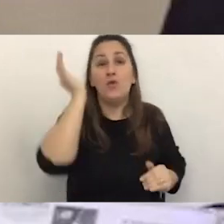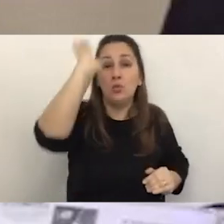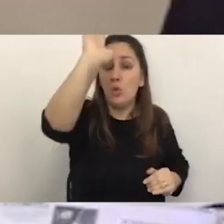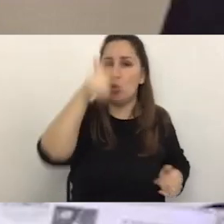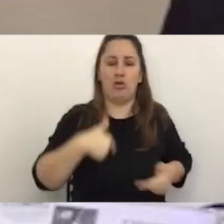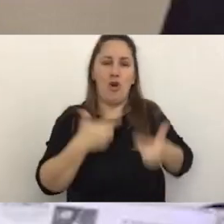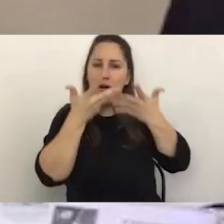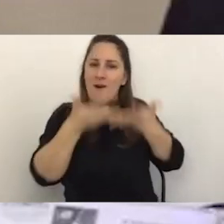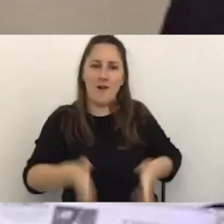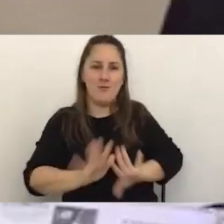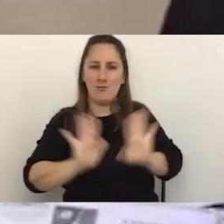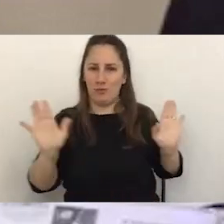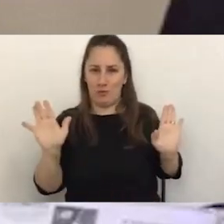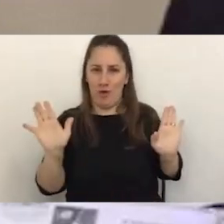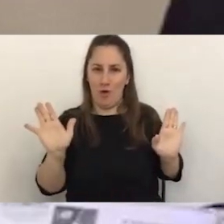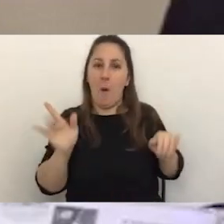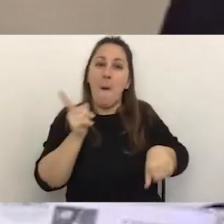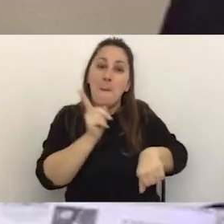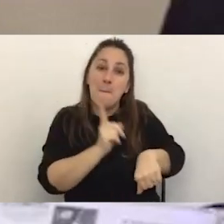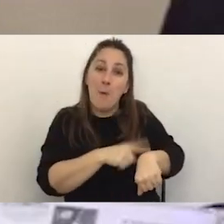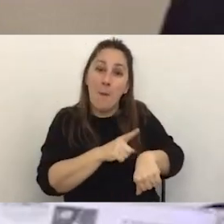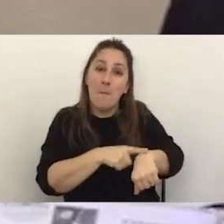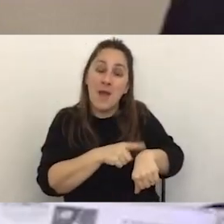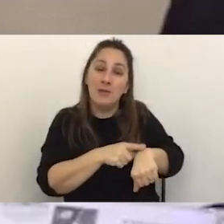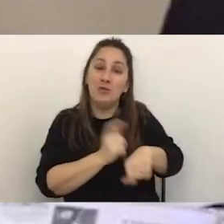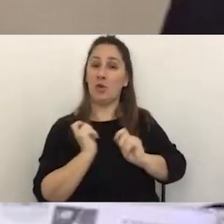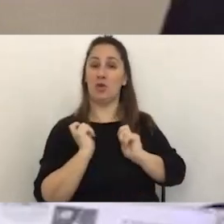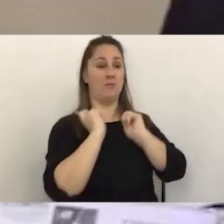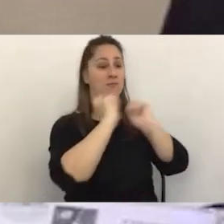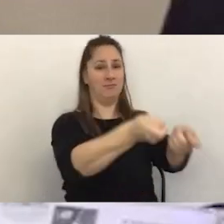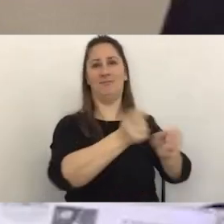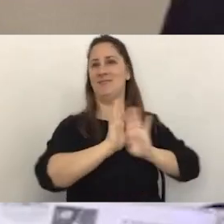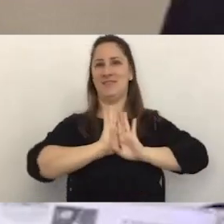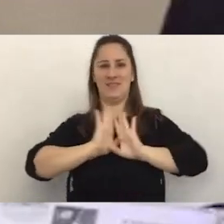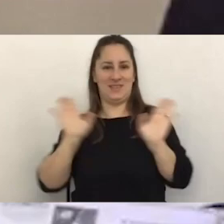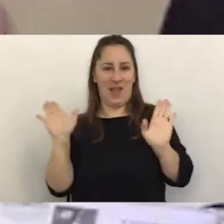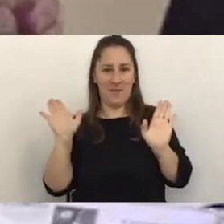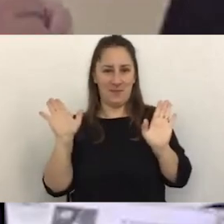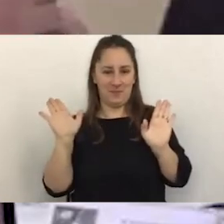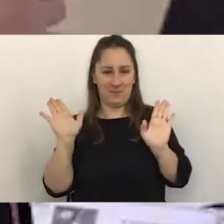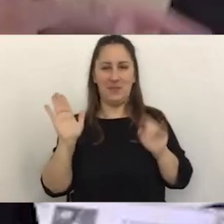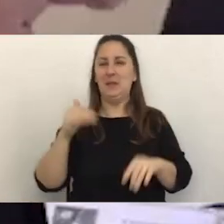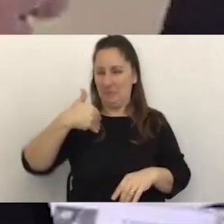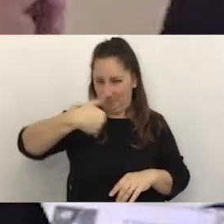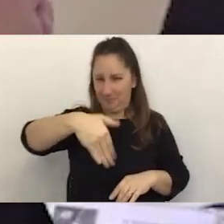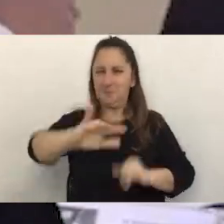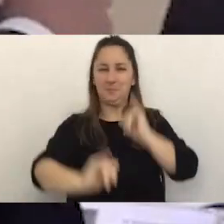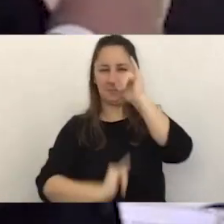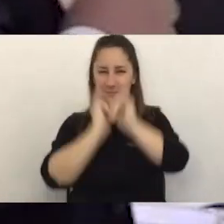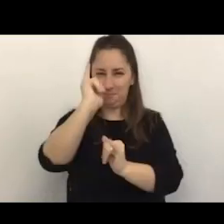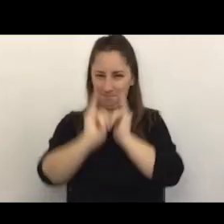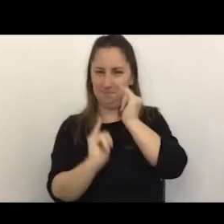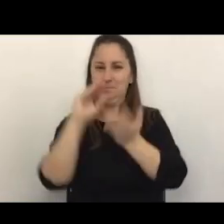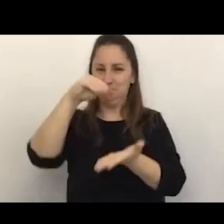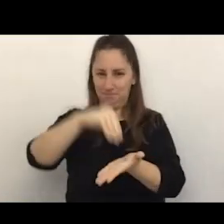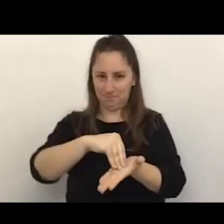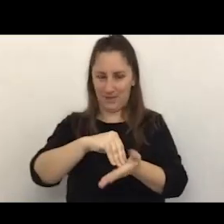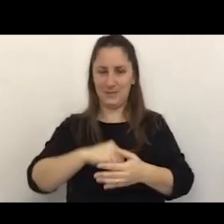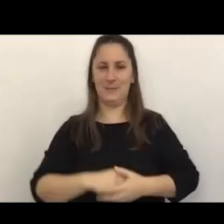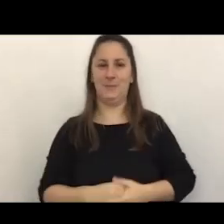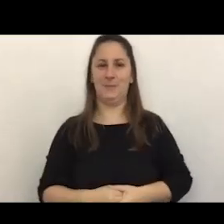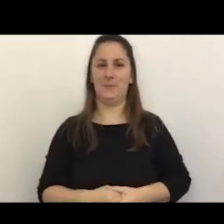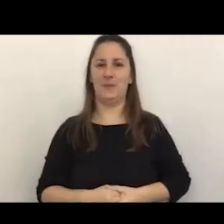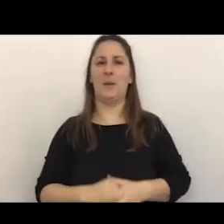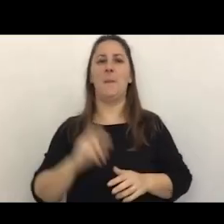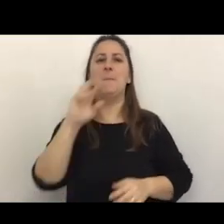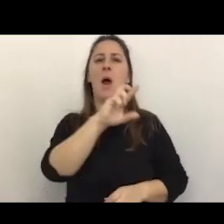a partir de el material que yo he dado. ¿Sí? Vamos a volver sobre esto en un ratito. Se me fue el PowerPoint, ¿qué